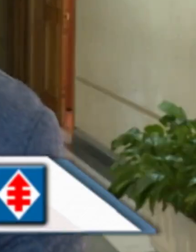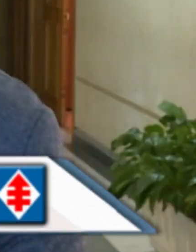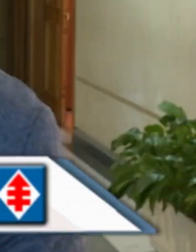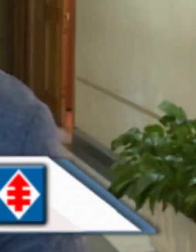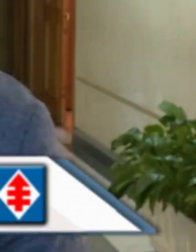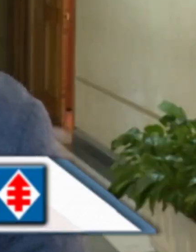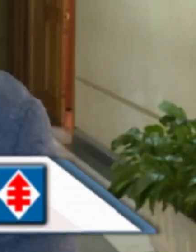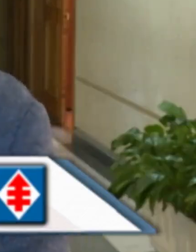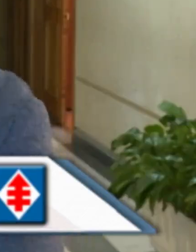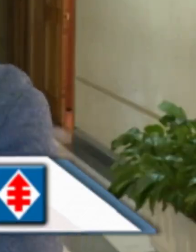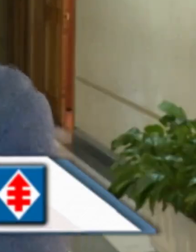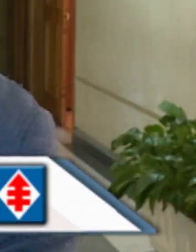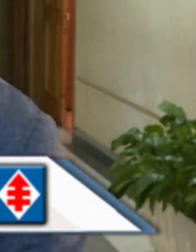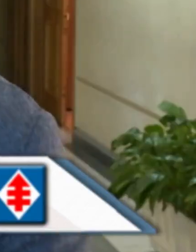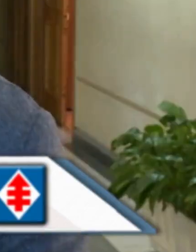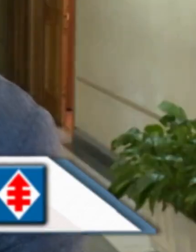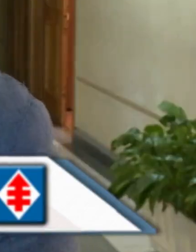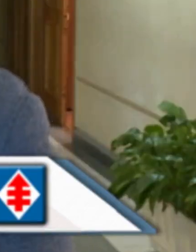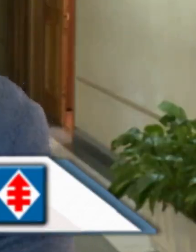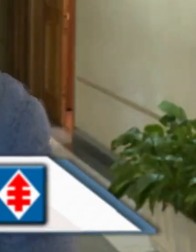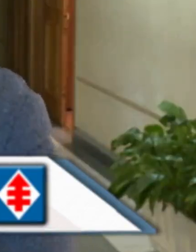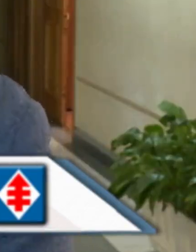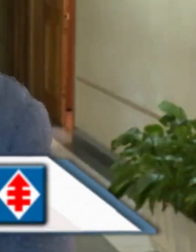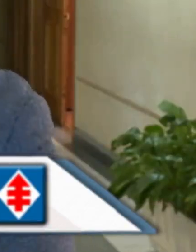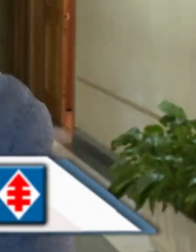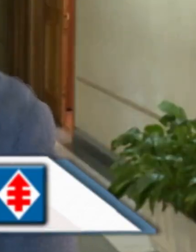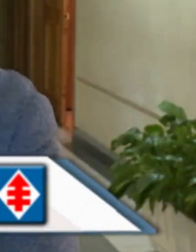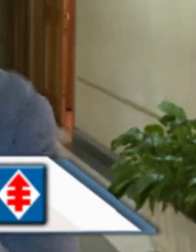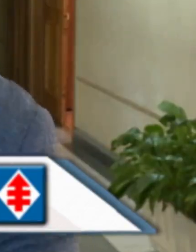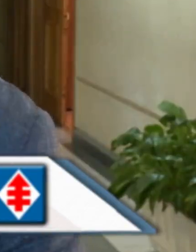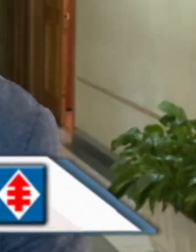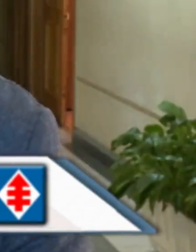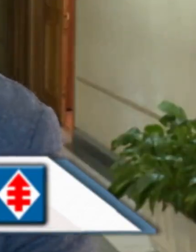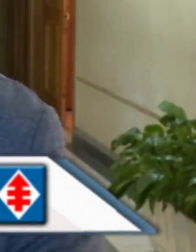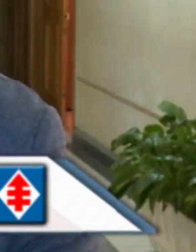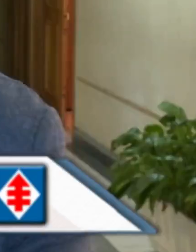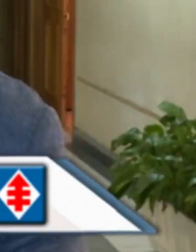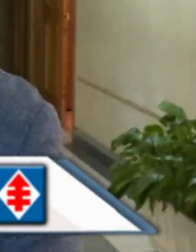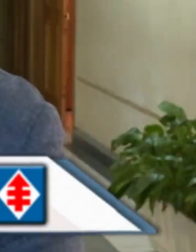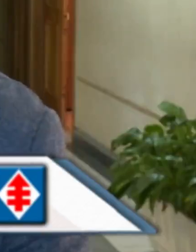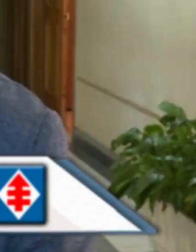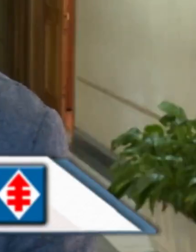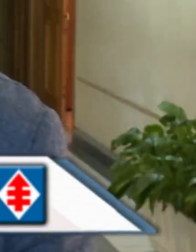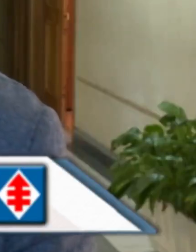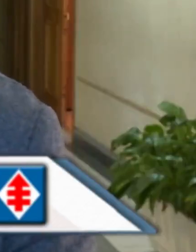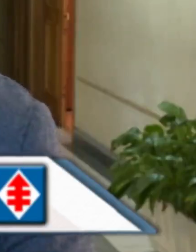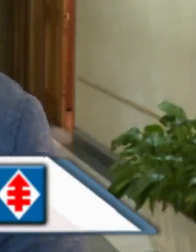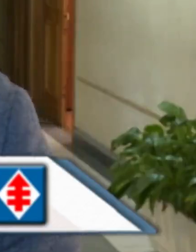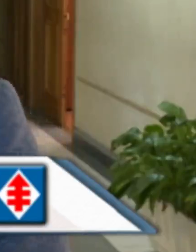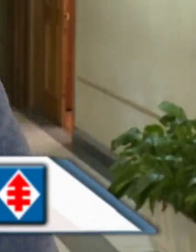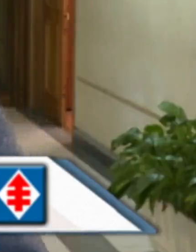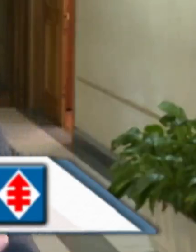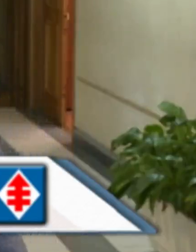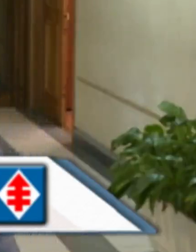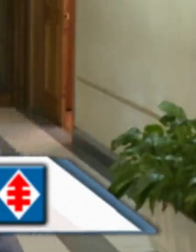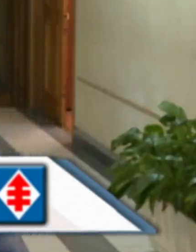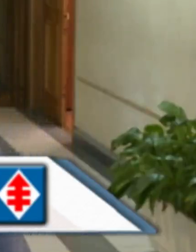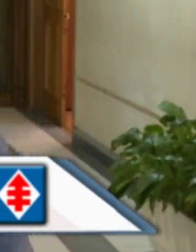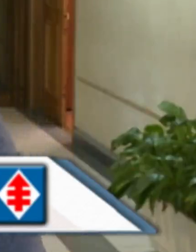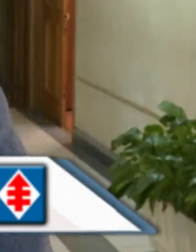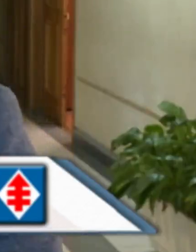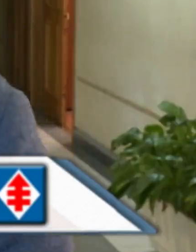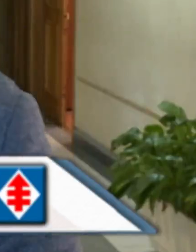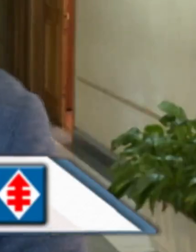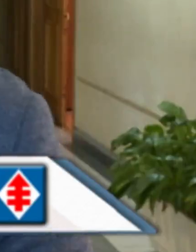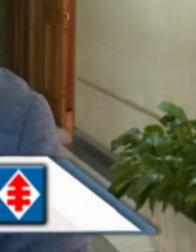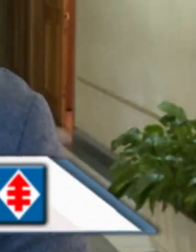invertir ahí y por lo tanto los trabajadores chilenos no pueden beneficiarse de obras de infraestructura que pueden ser más rentables para ellos y que de alguna manera contribuyen al